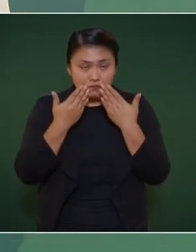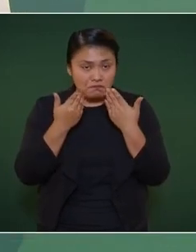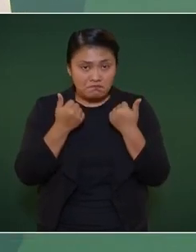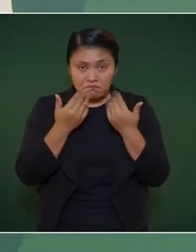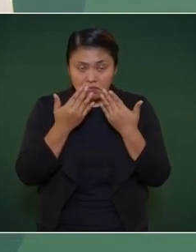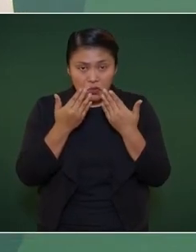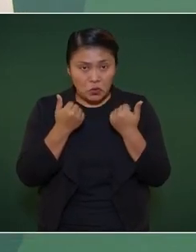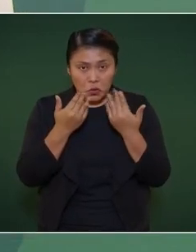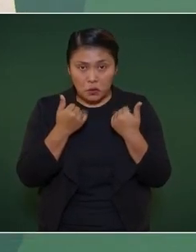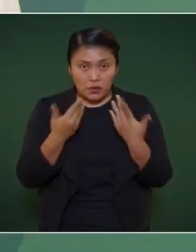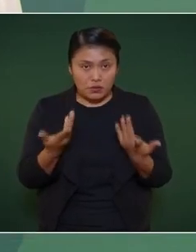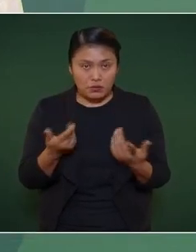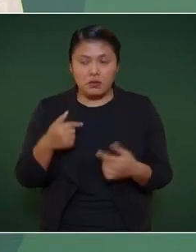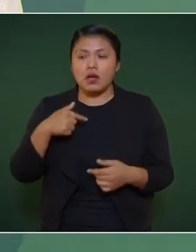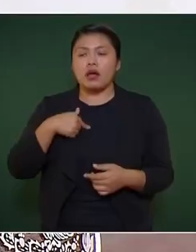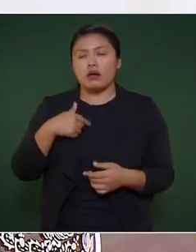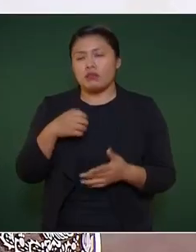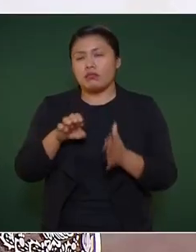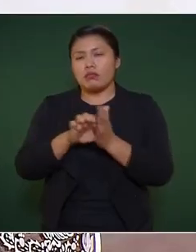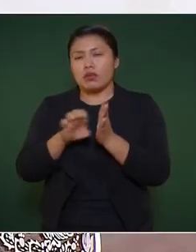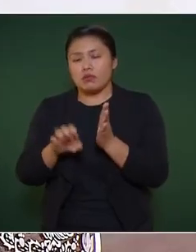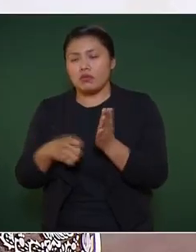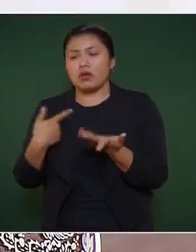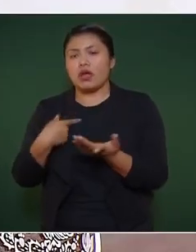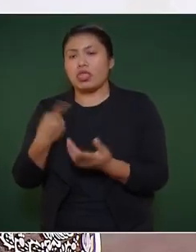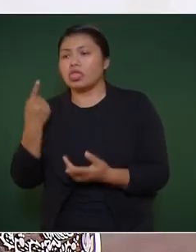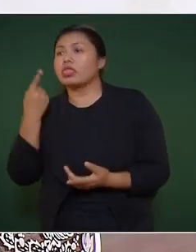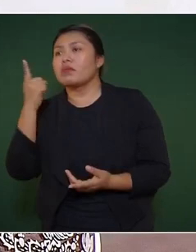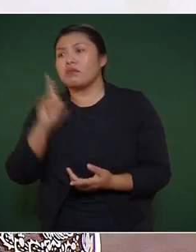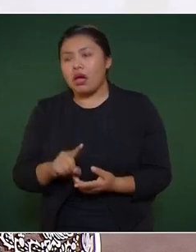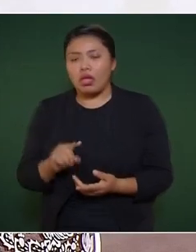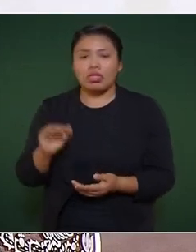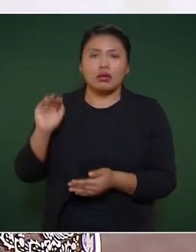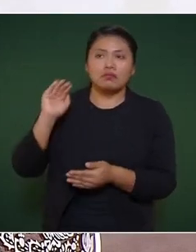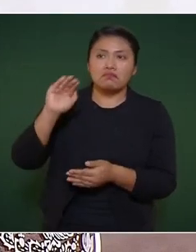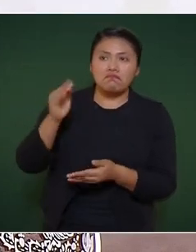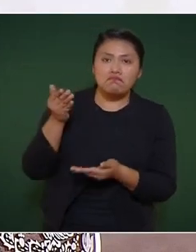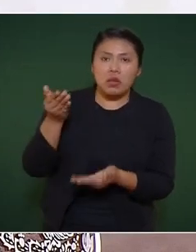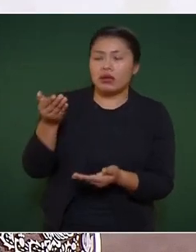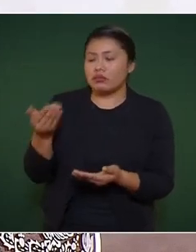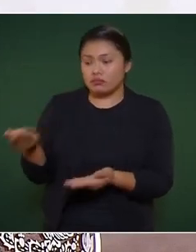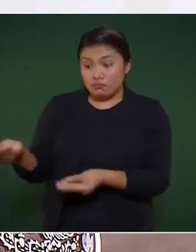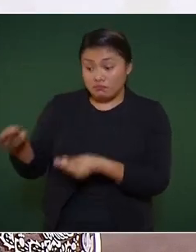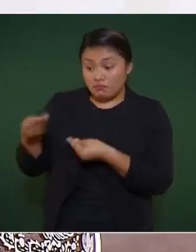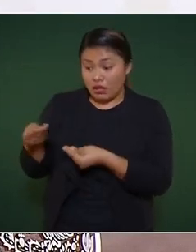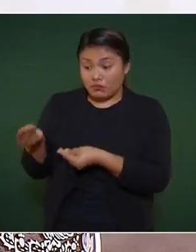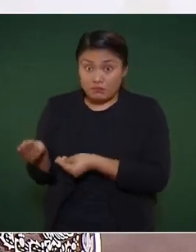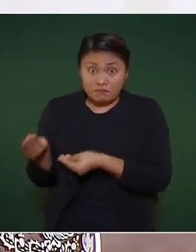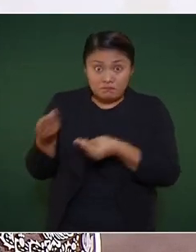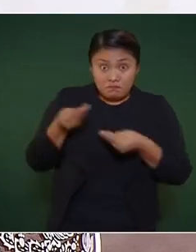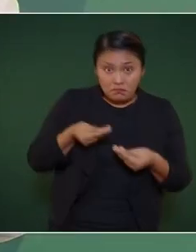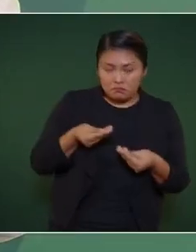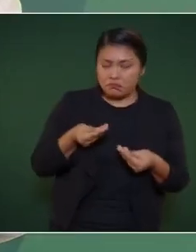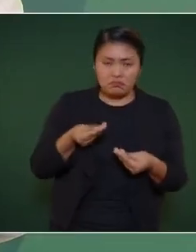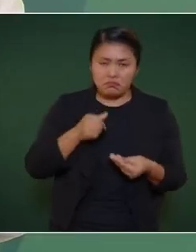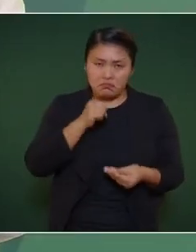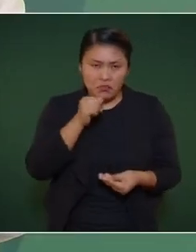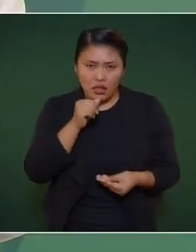recibir solicitudes, denuncias, demandas de los trabajadores